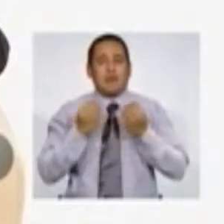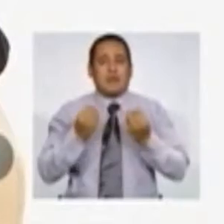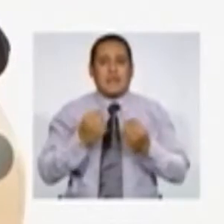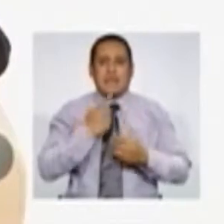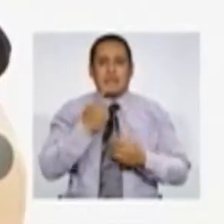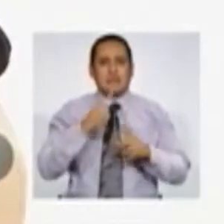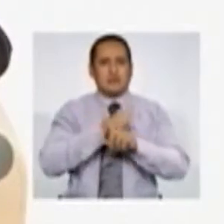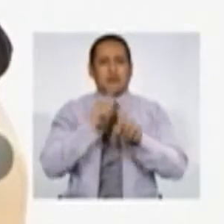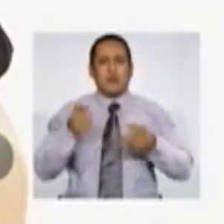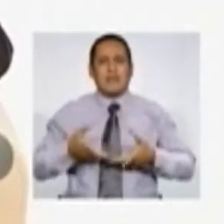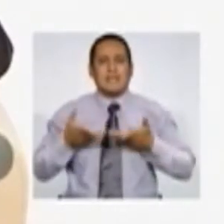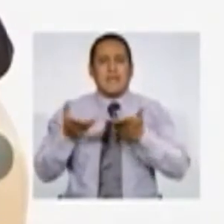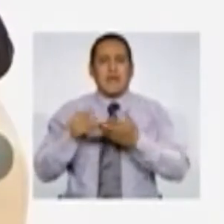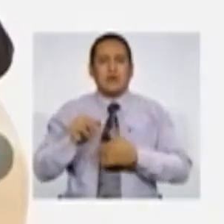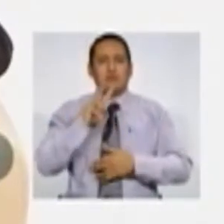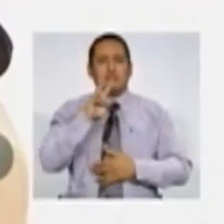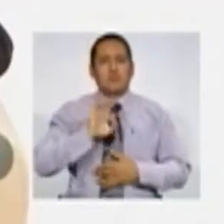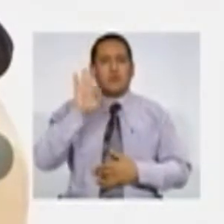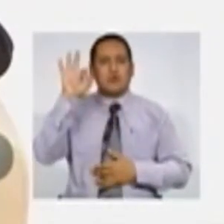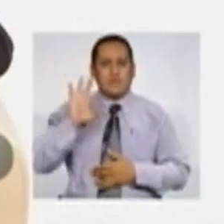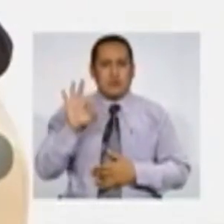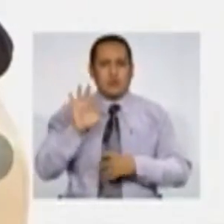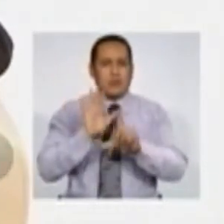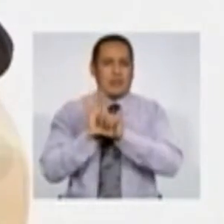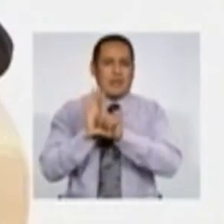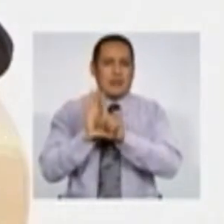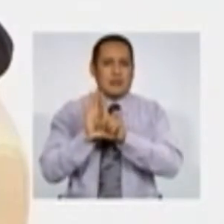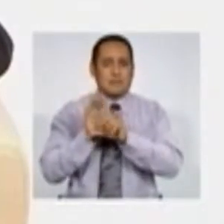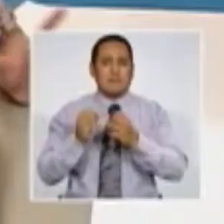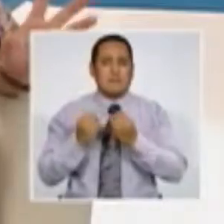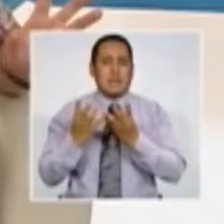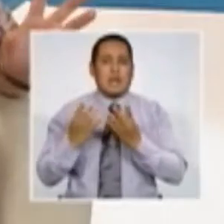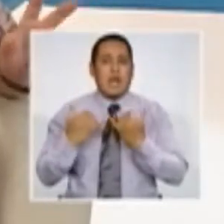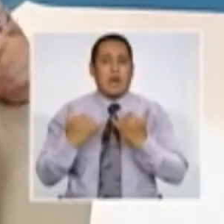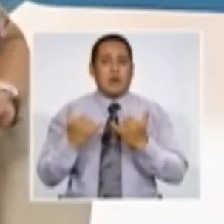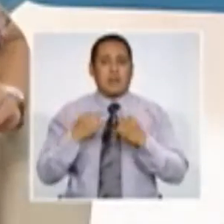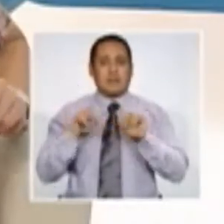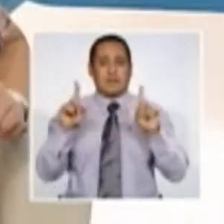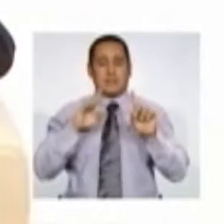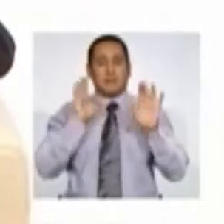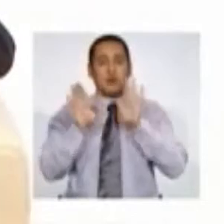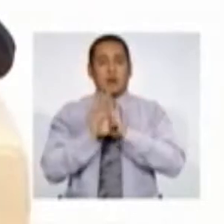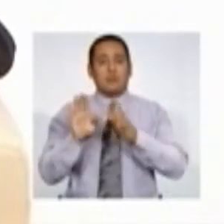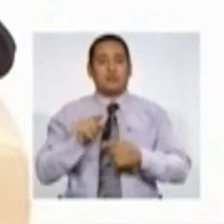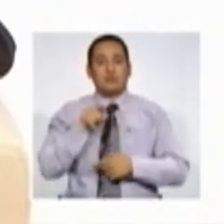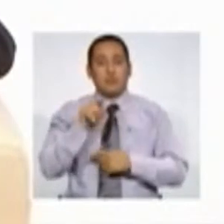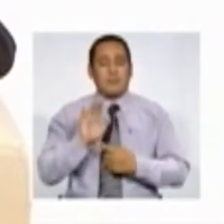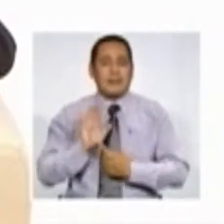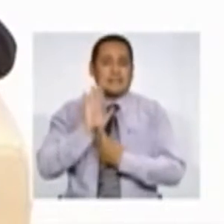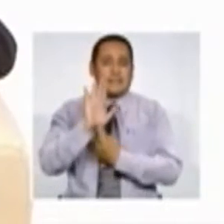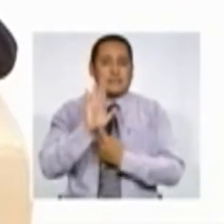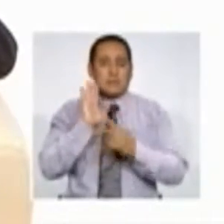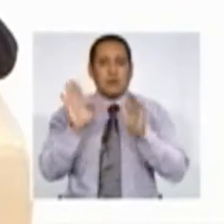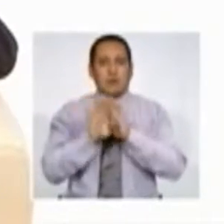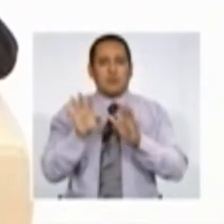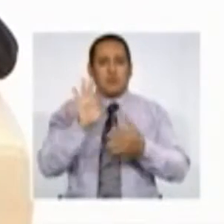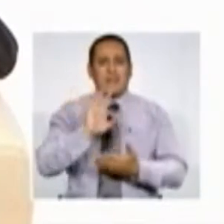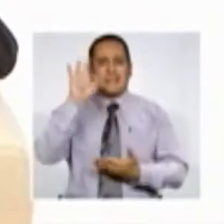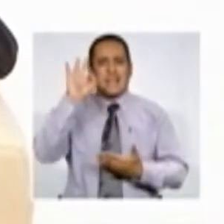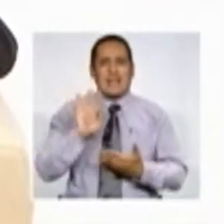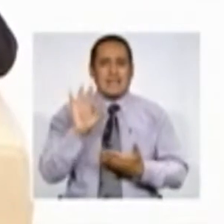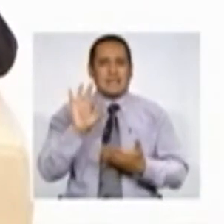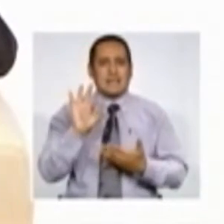pues, no llega ni al 2% anual, ¿no es cierto? Digamos, significativo. Exacto. En cambio, si tú aplicas un